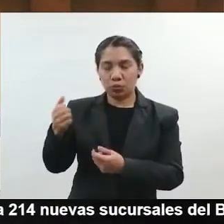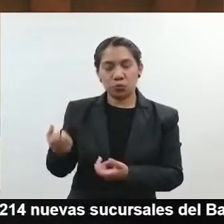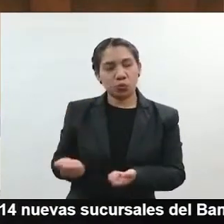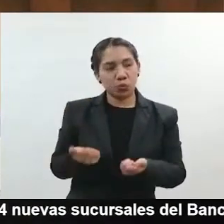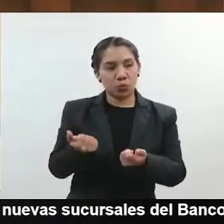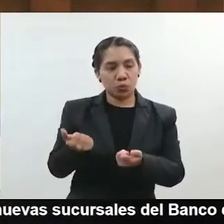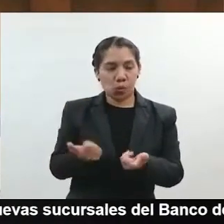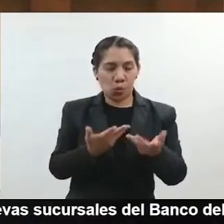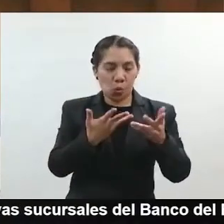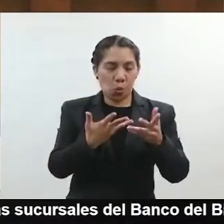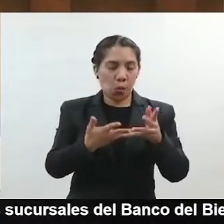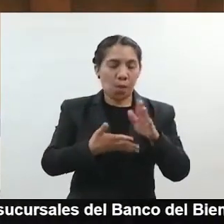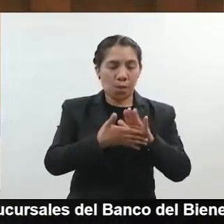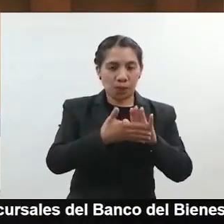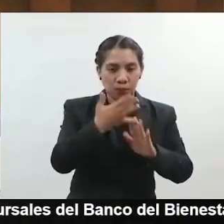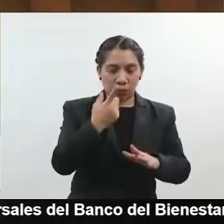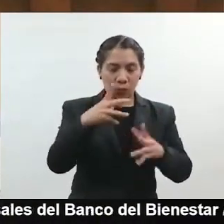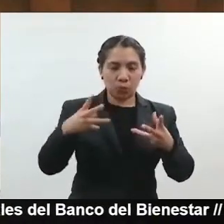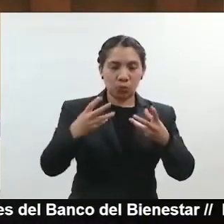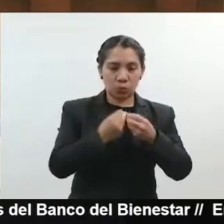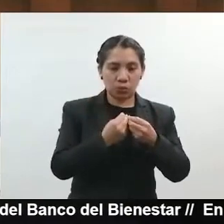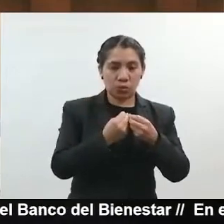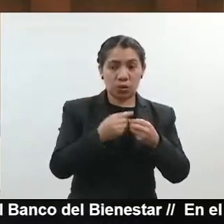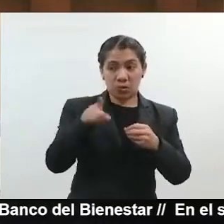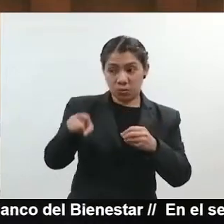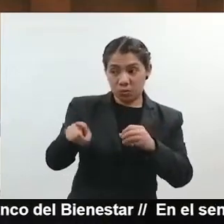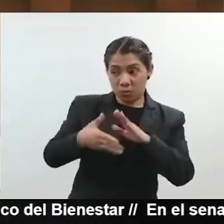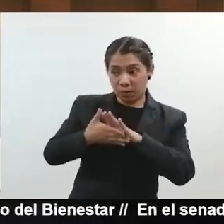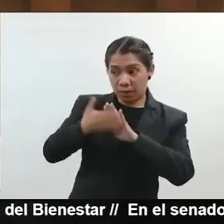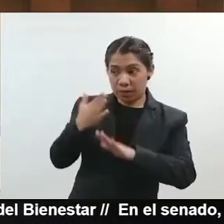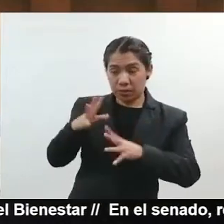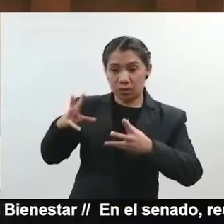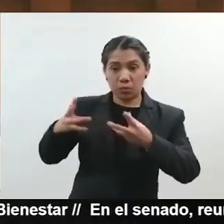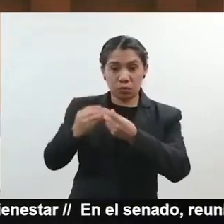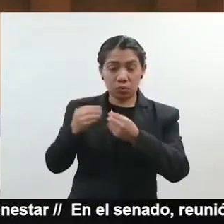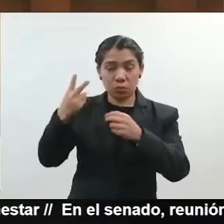Aquires, sí, el primo, que te vas de guía con la Marinela.